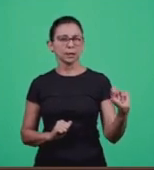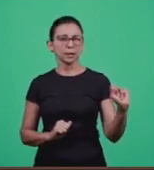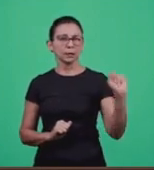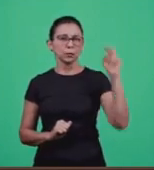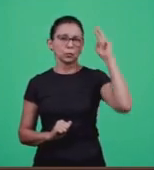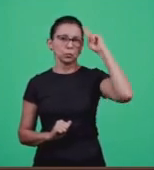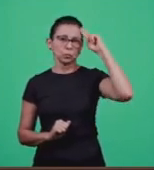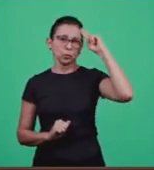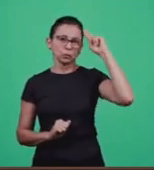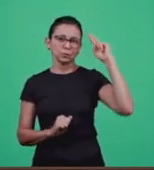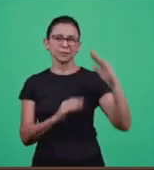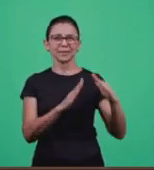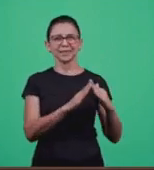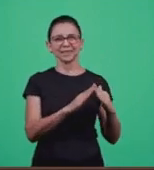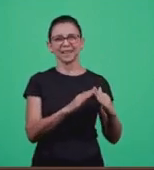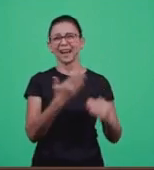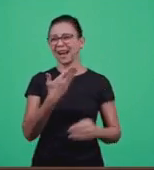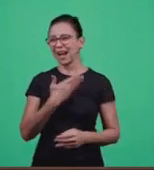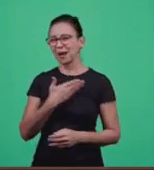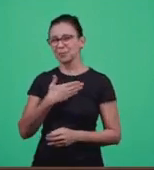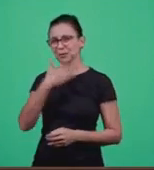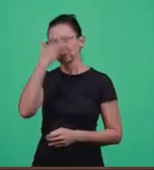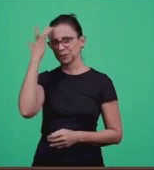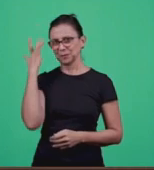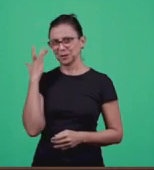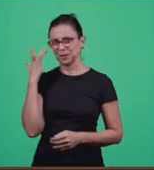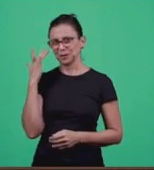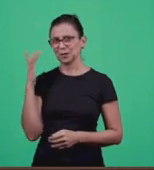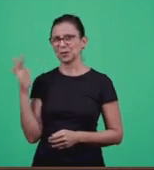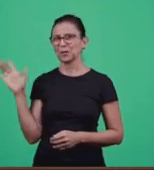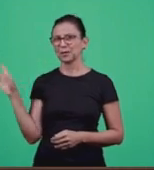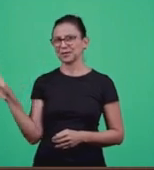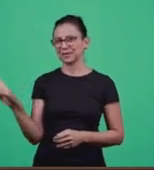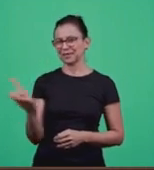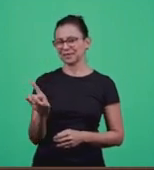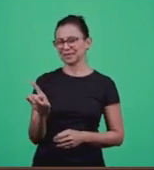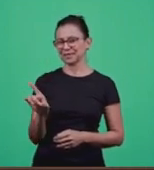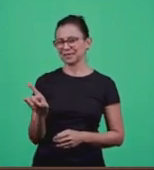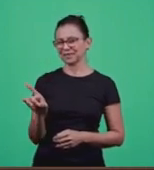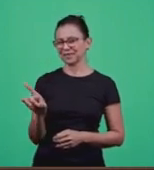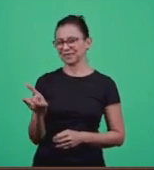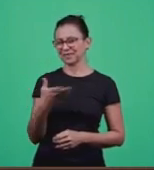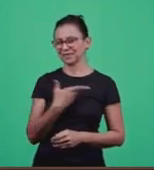de la casa, él se volvía amigo del viajero porque